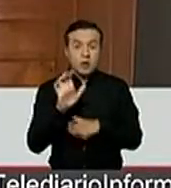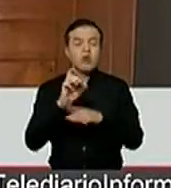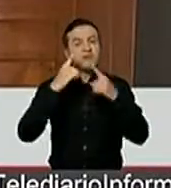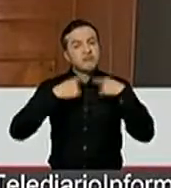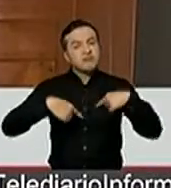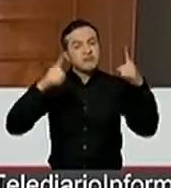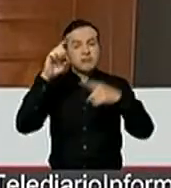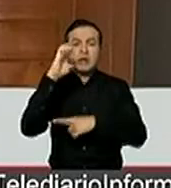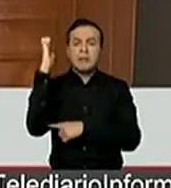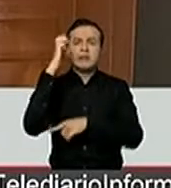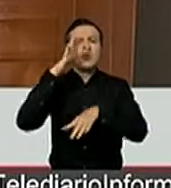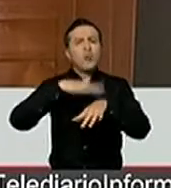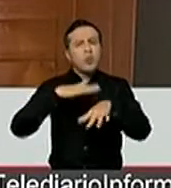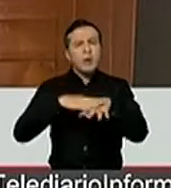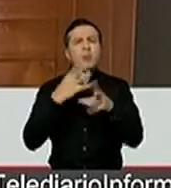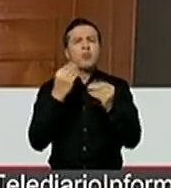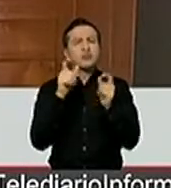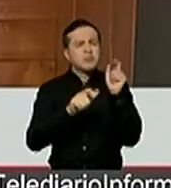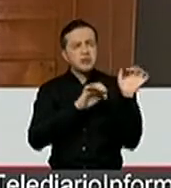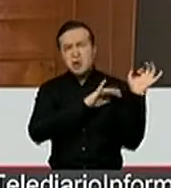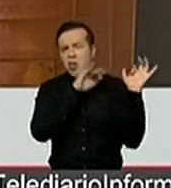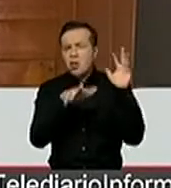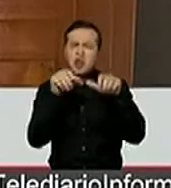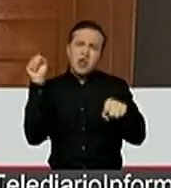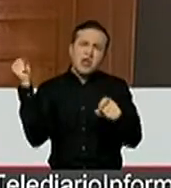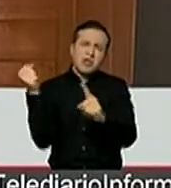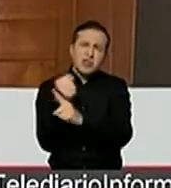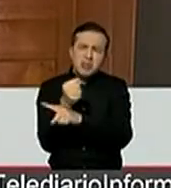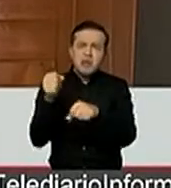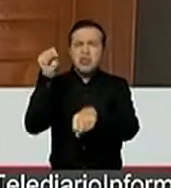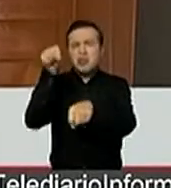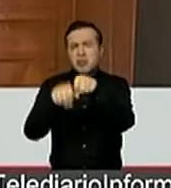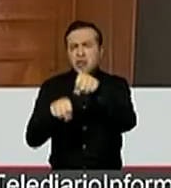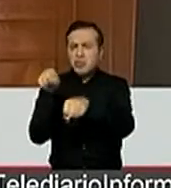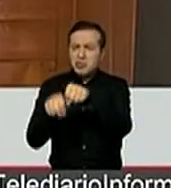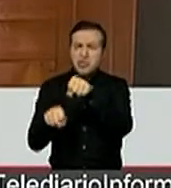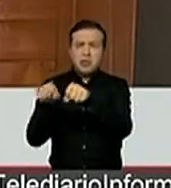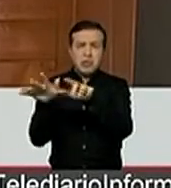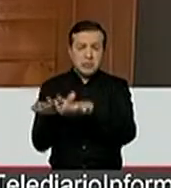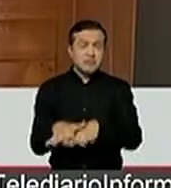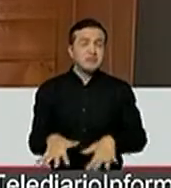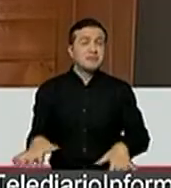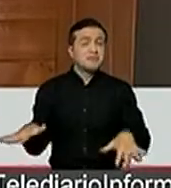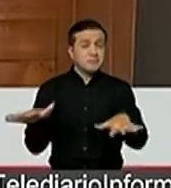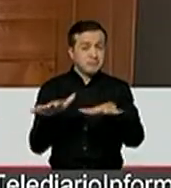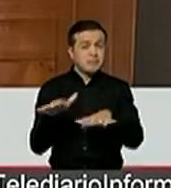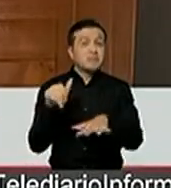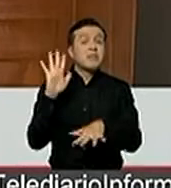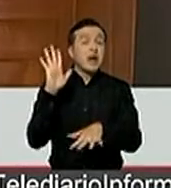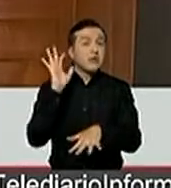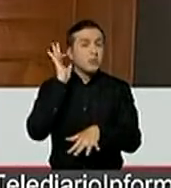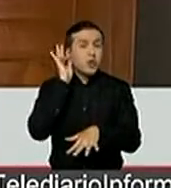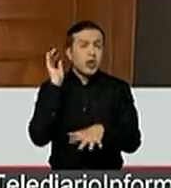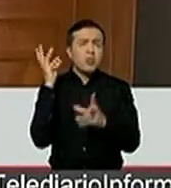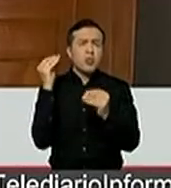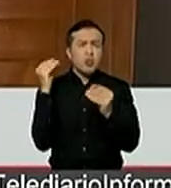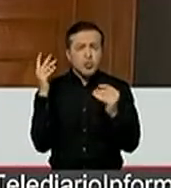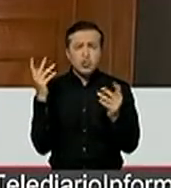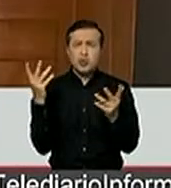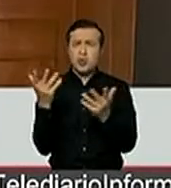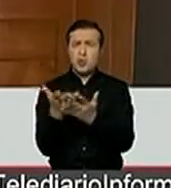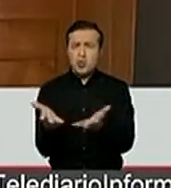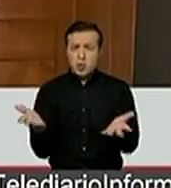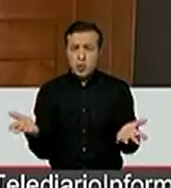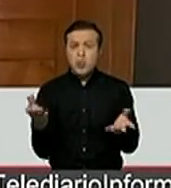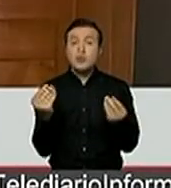una inusual ola de ataques violentos a las instalaciones y a los trabajadores, en especial a las mujeres. Hemos registrado